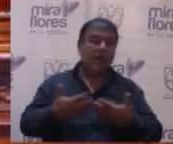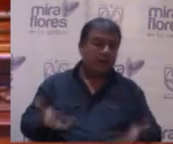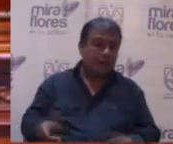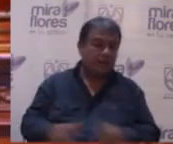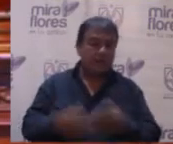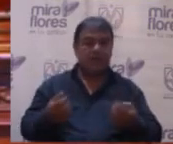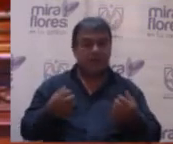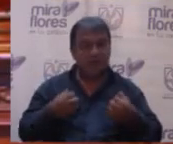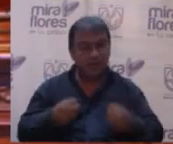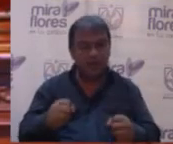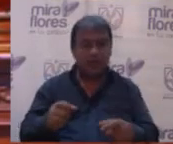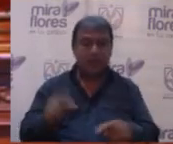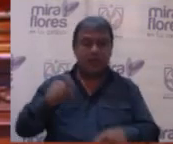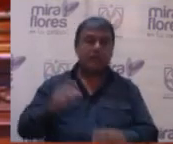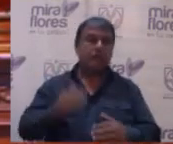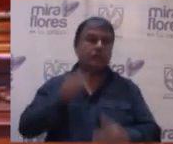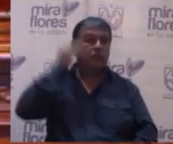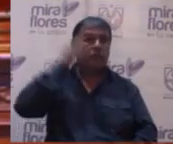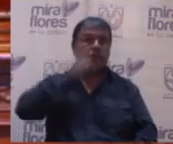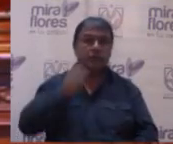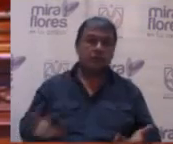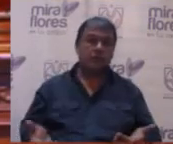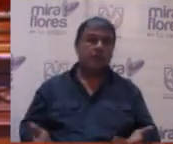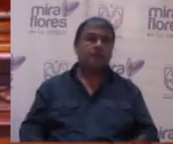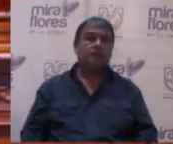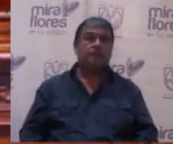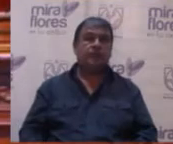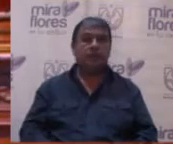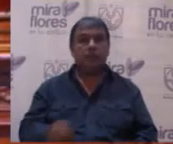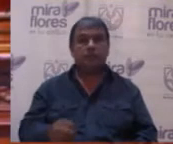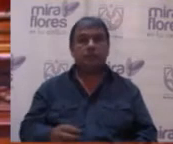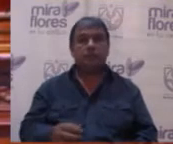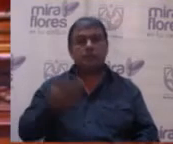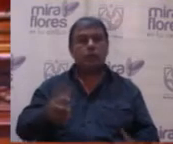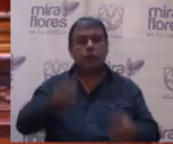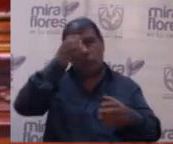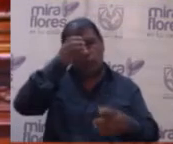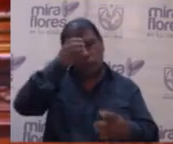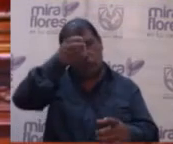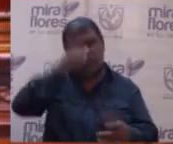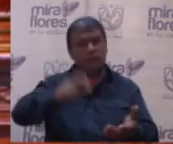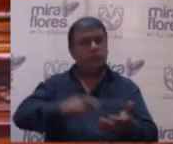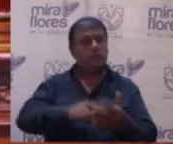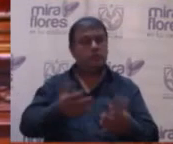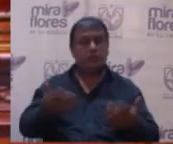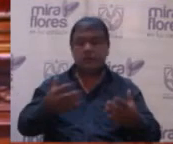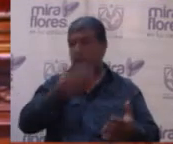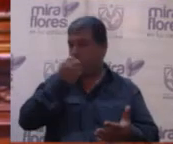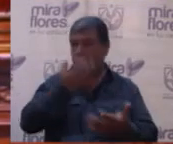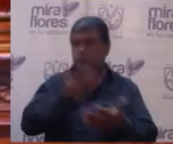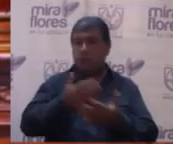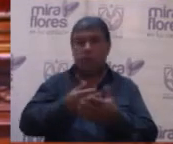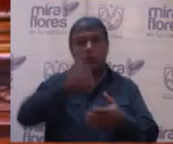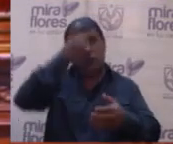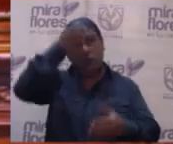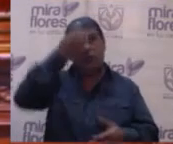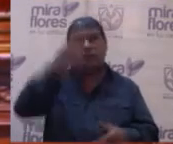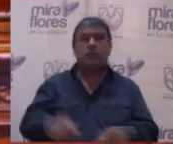de energía que requieren los adultos mayores. Entonces, como concepción, creo que es una magnífica